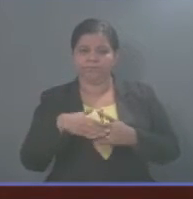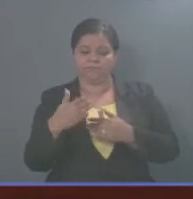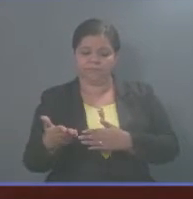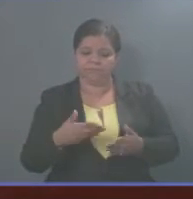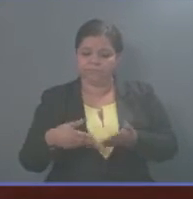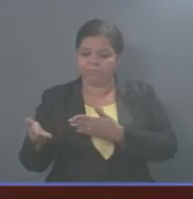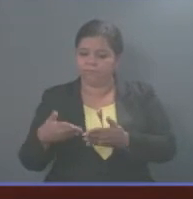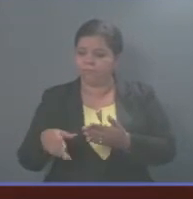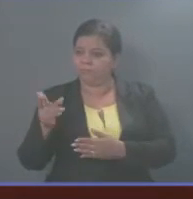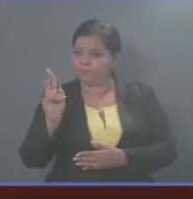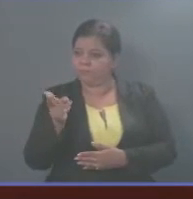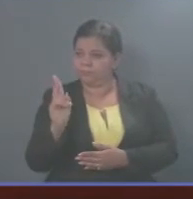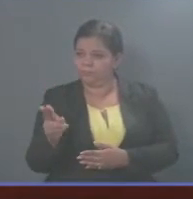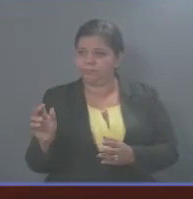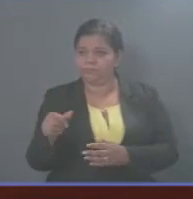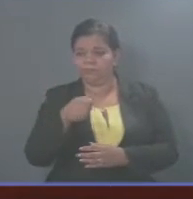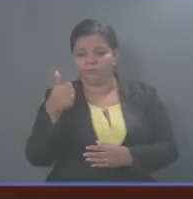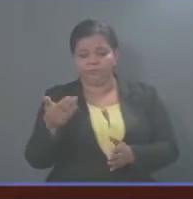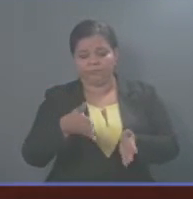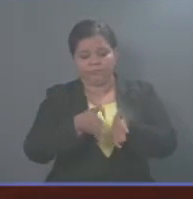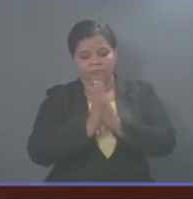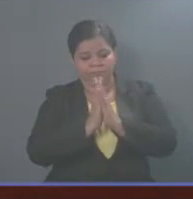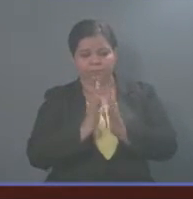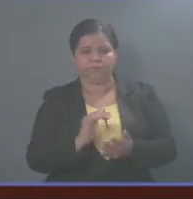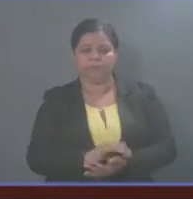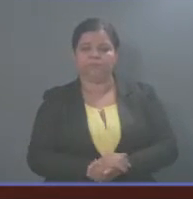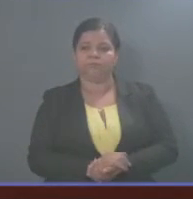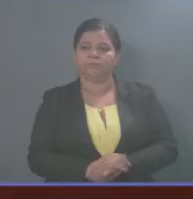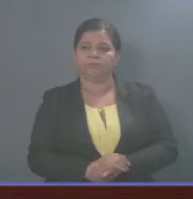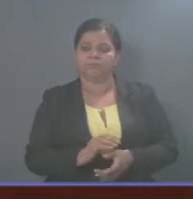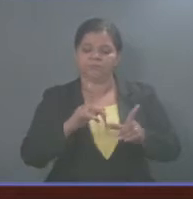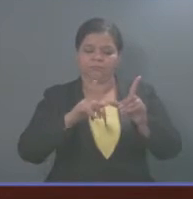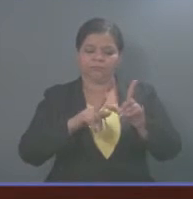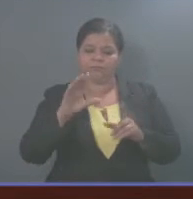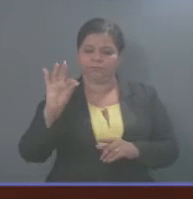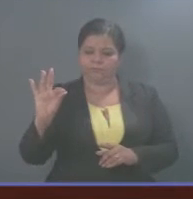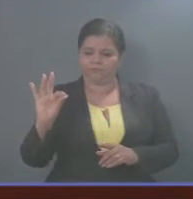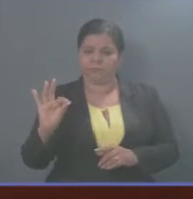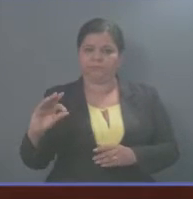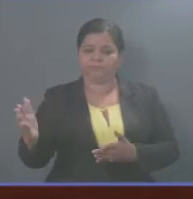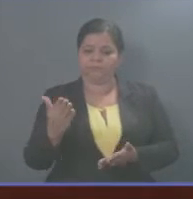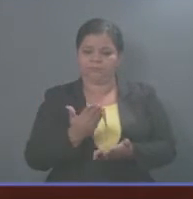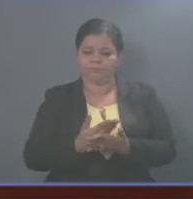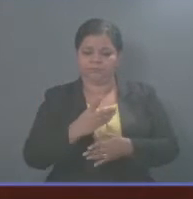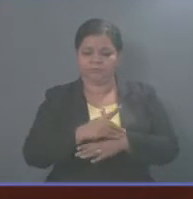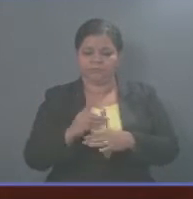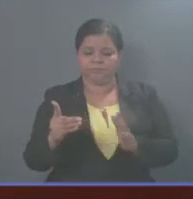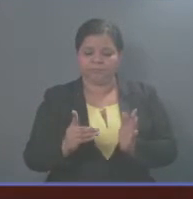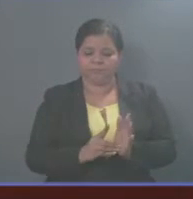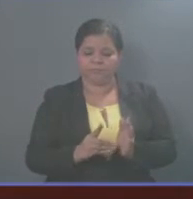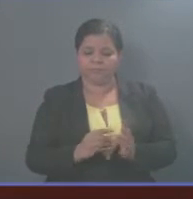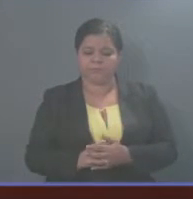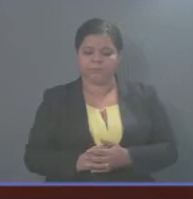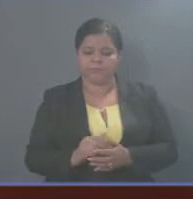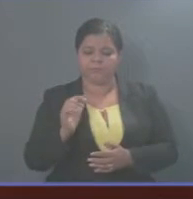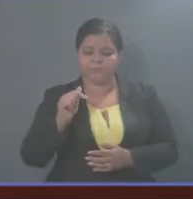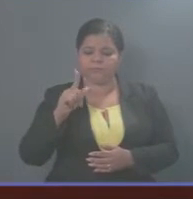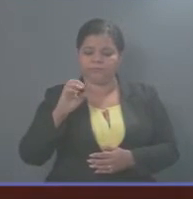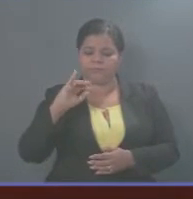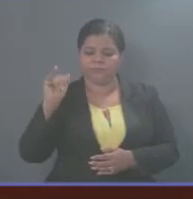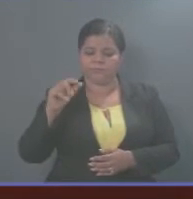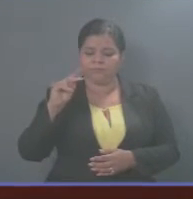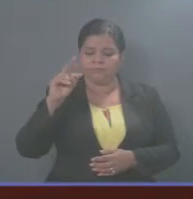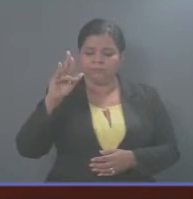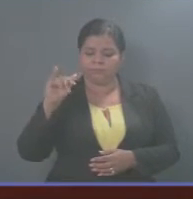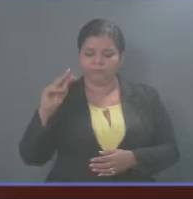mismo y otras peticiones que exponen. F2, moción de la diputada Alejandrina Castro